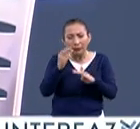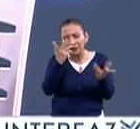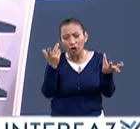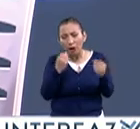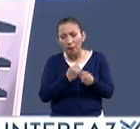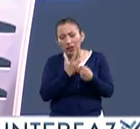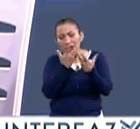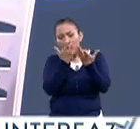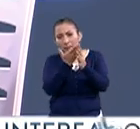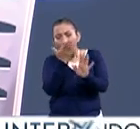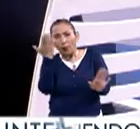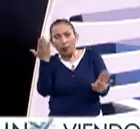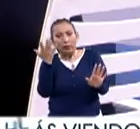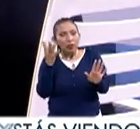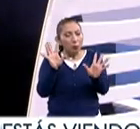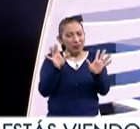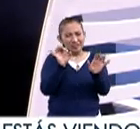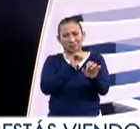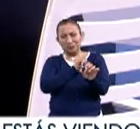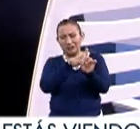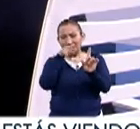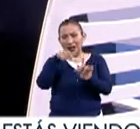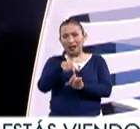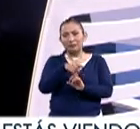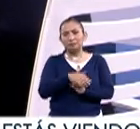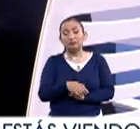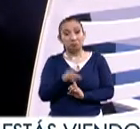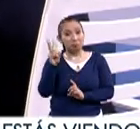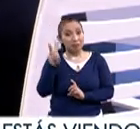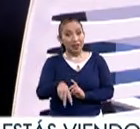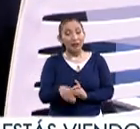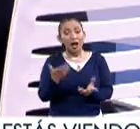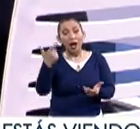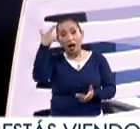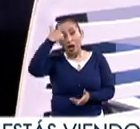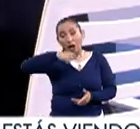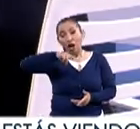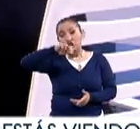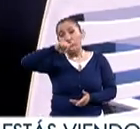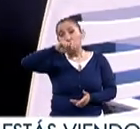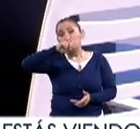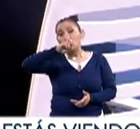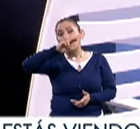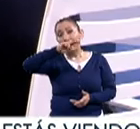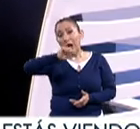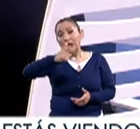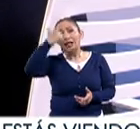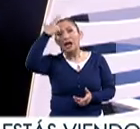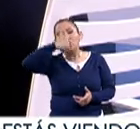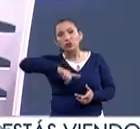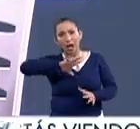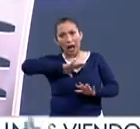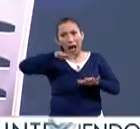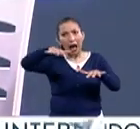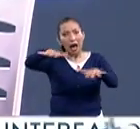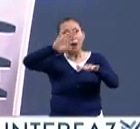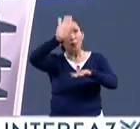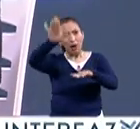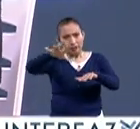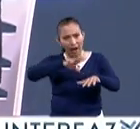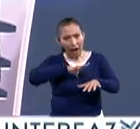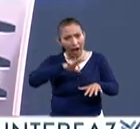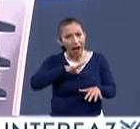Una poesía siempre muy, obviamente, peculiar la de él. Sí, totalmente nocturna, o sea, la noche está presente, la muerte